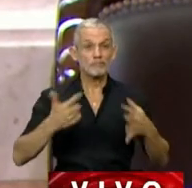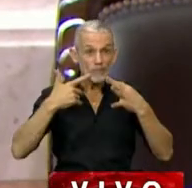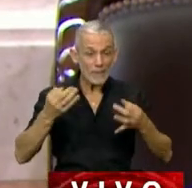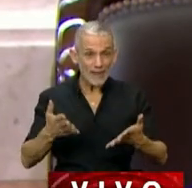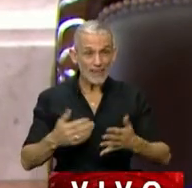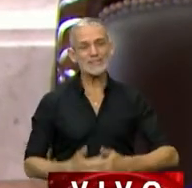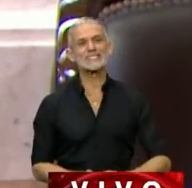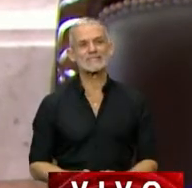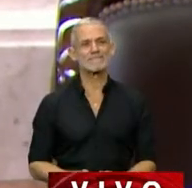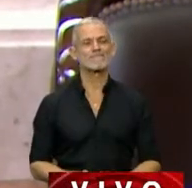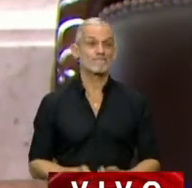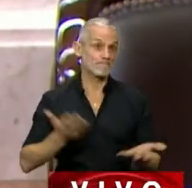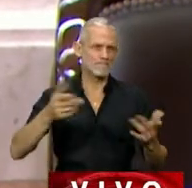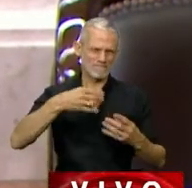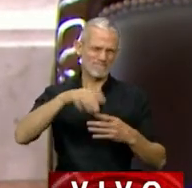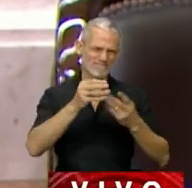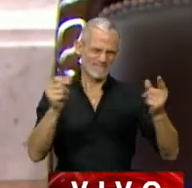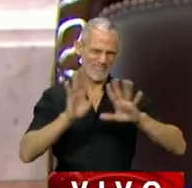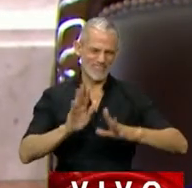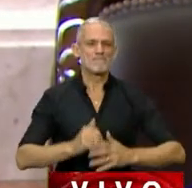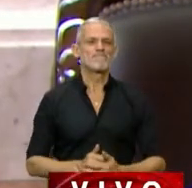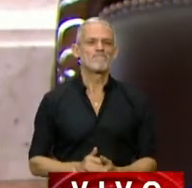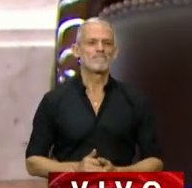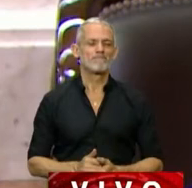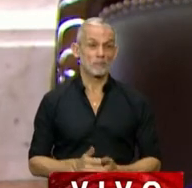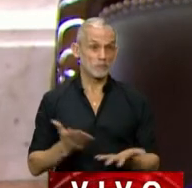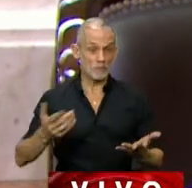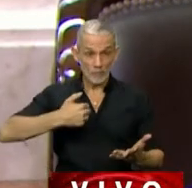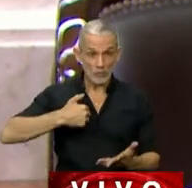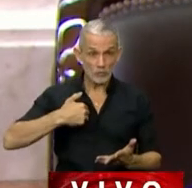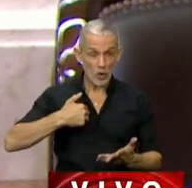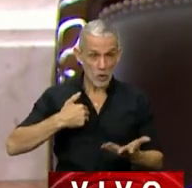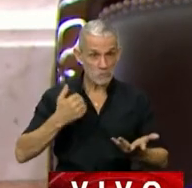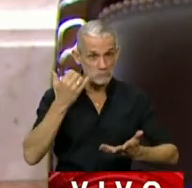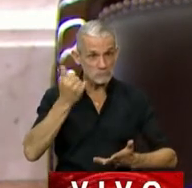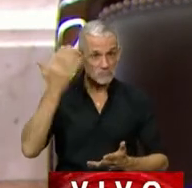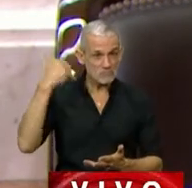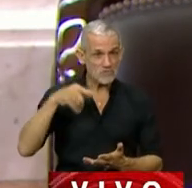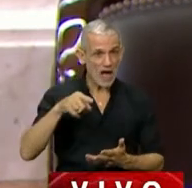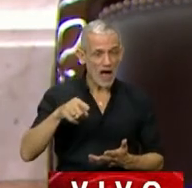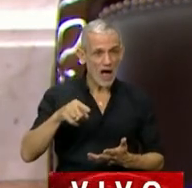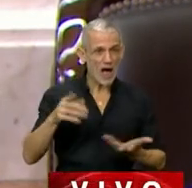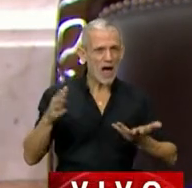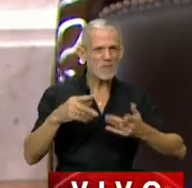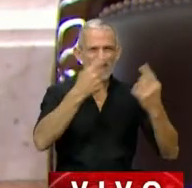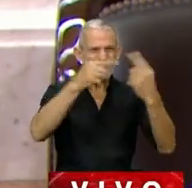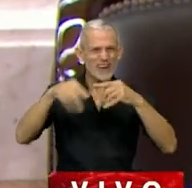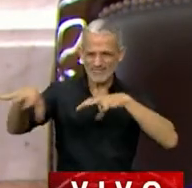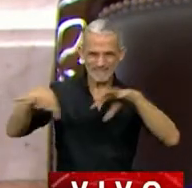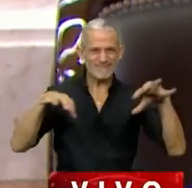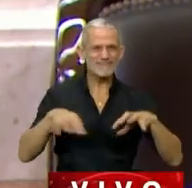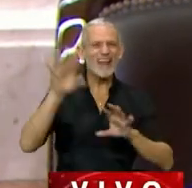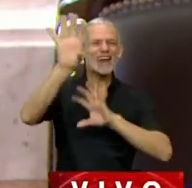Realmente, y para ir terminando, yo he recibido desde distintos